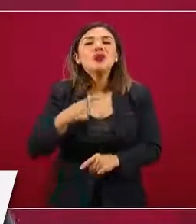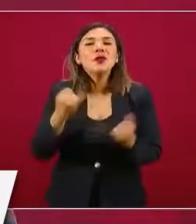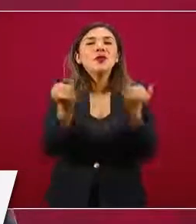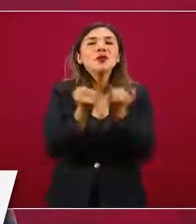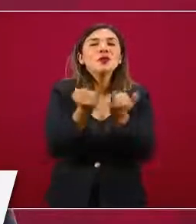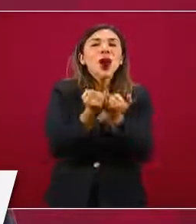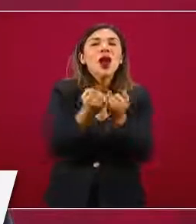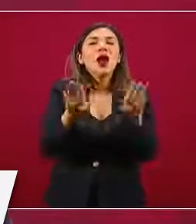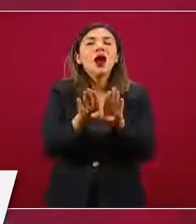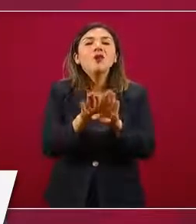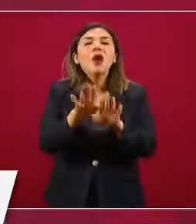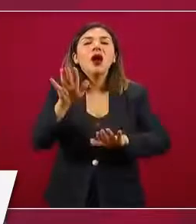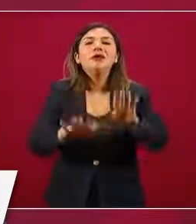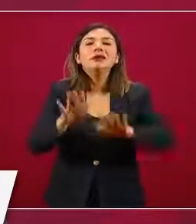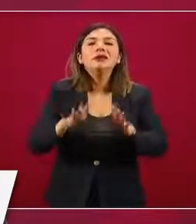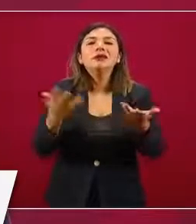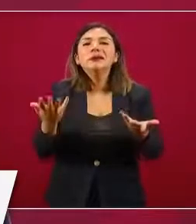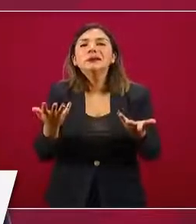también